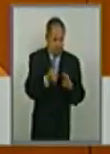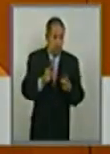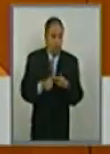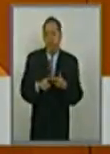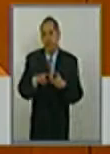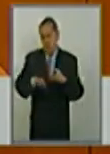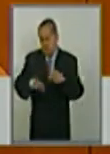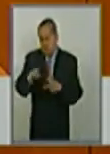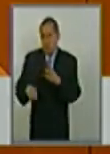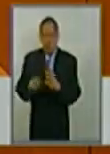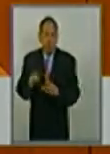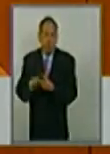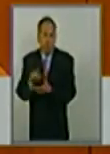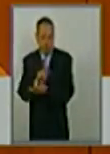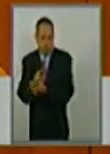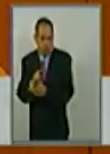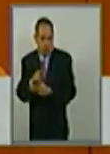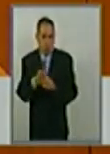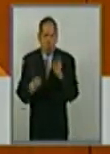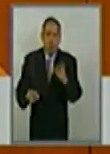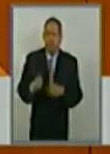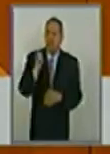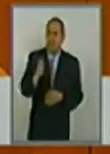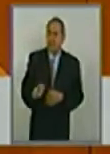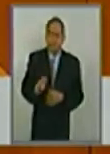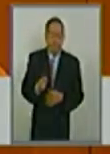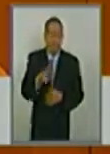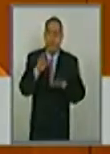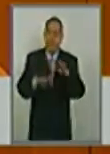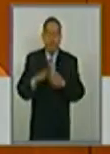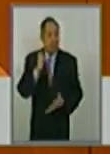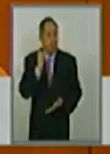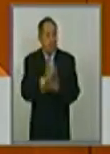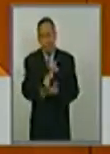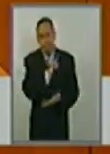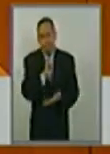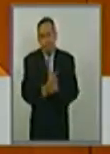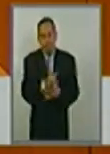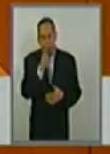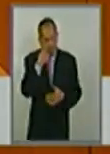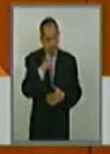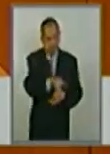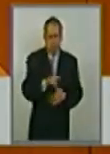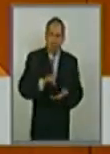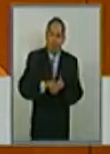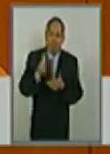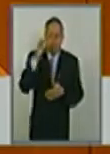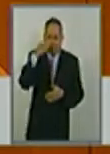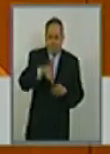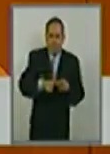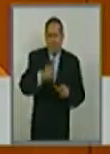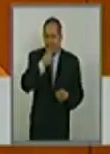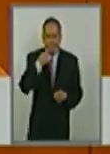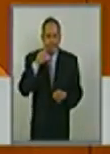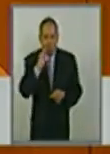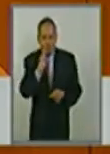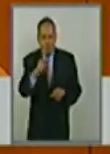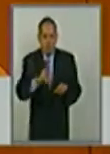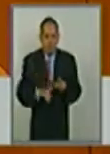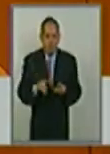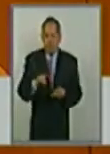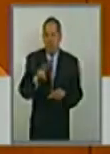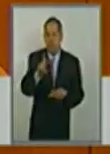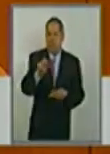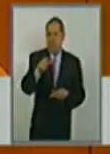la variable. La veda permanente se da de manera definitiva y aplica a especies como ballenas, tiburones y la vaquita